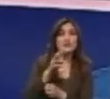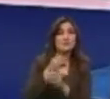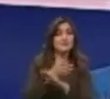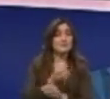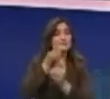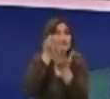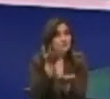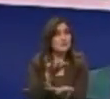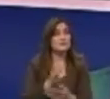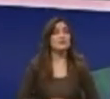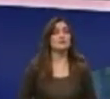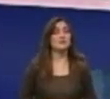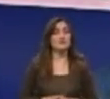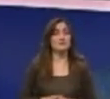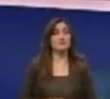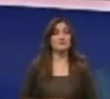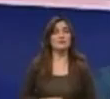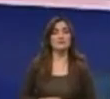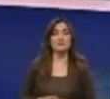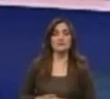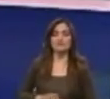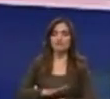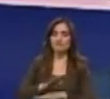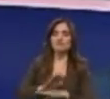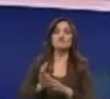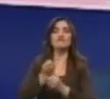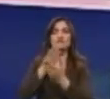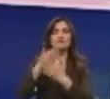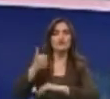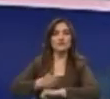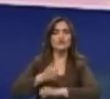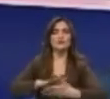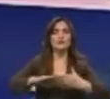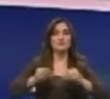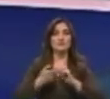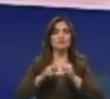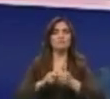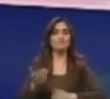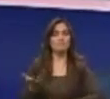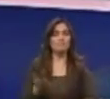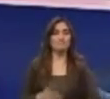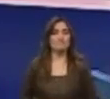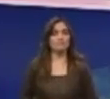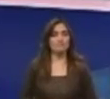la ciudadanía y sobre todo a las autoridades para que puedan buscar la solución a este problema.